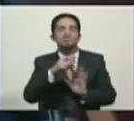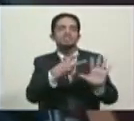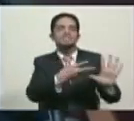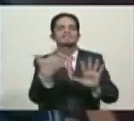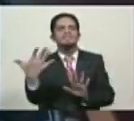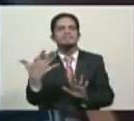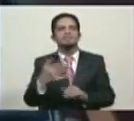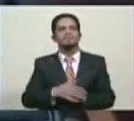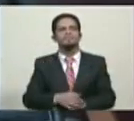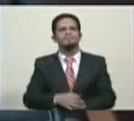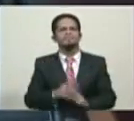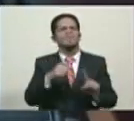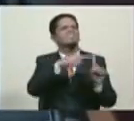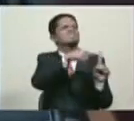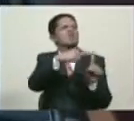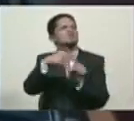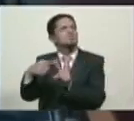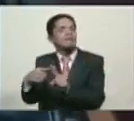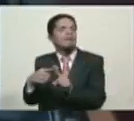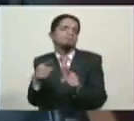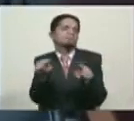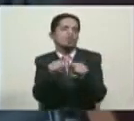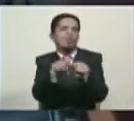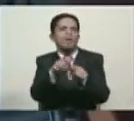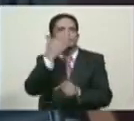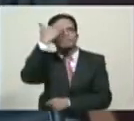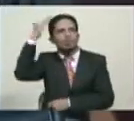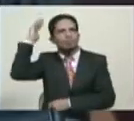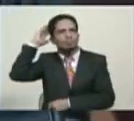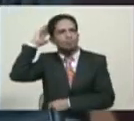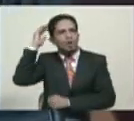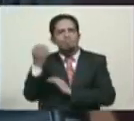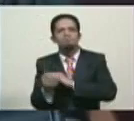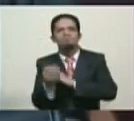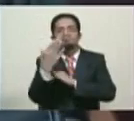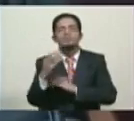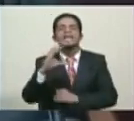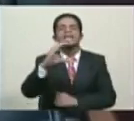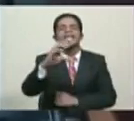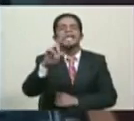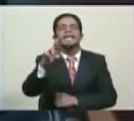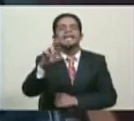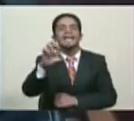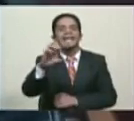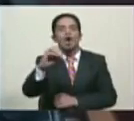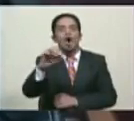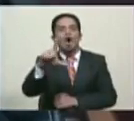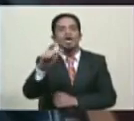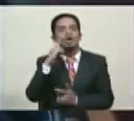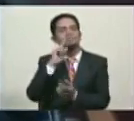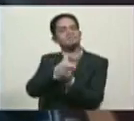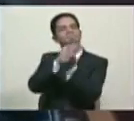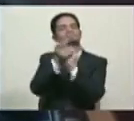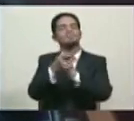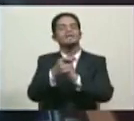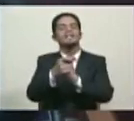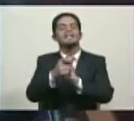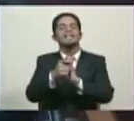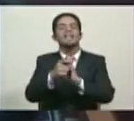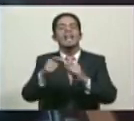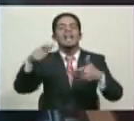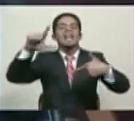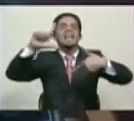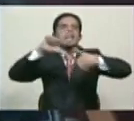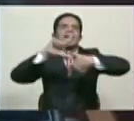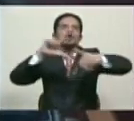resultado fue la gran hipocresía. La Creol pasó a llamarse la Govén. La Shell pasó